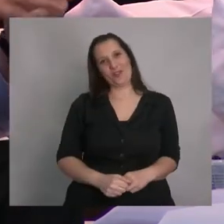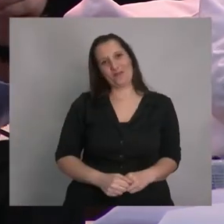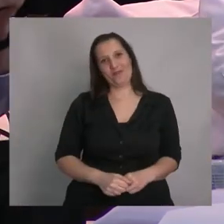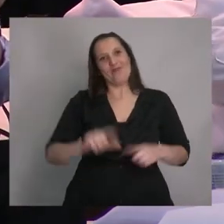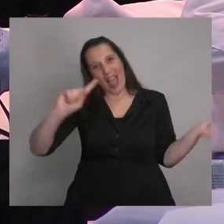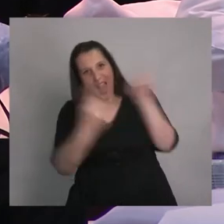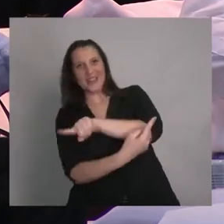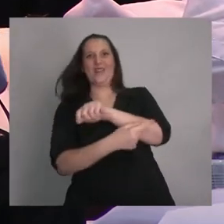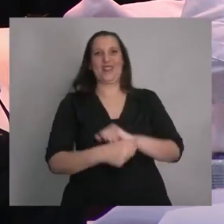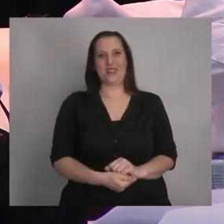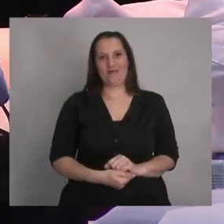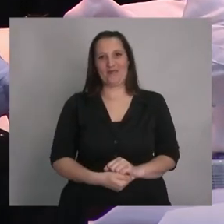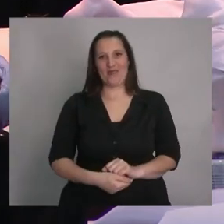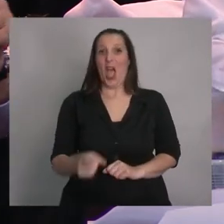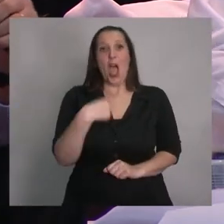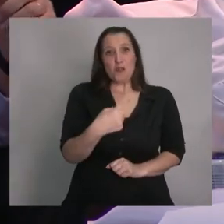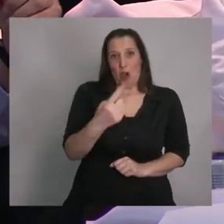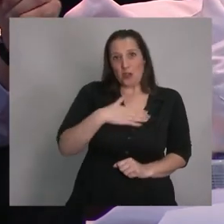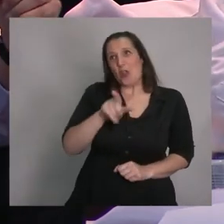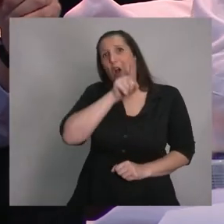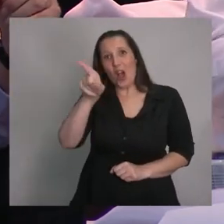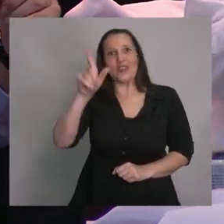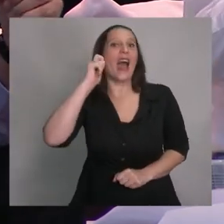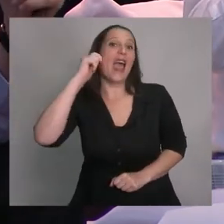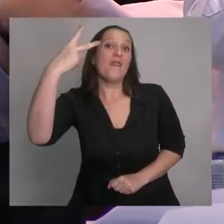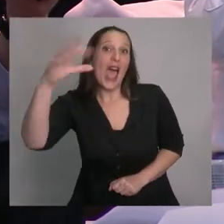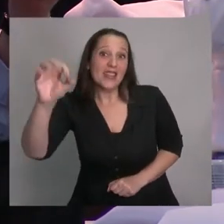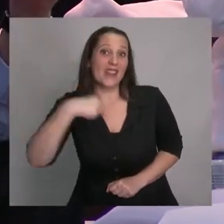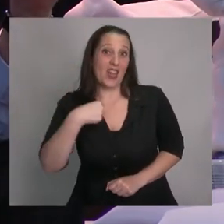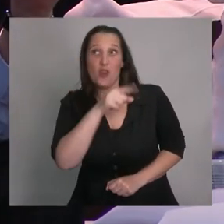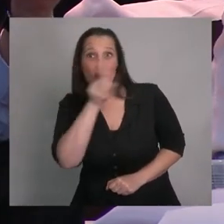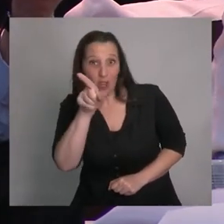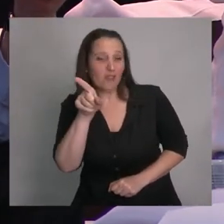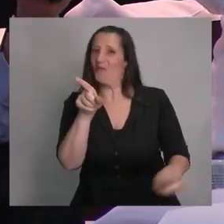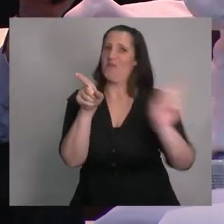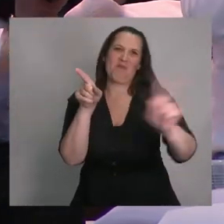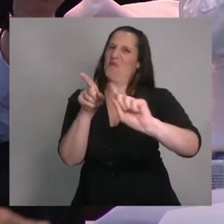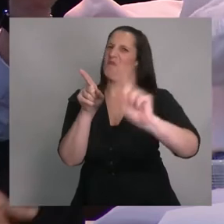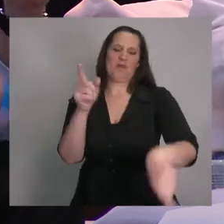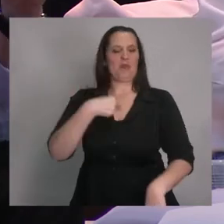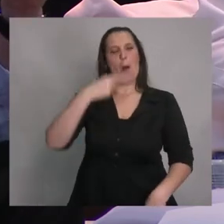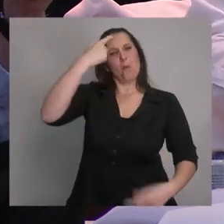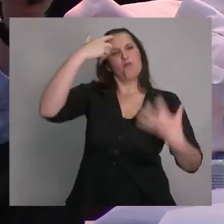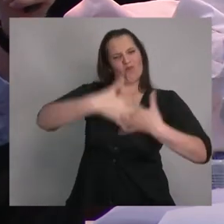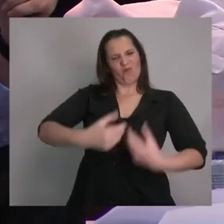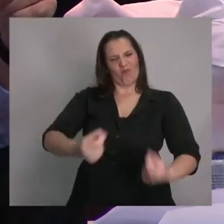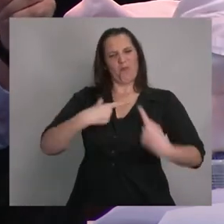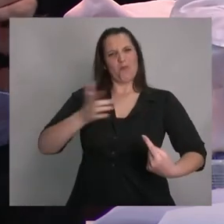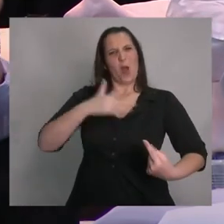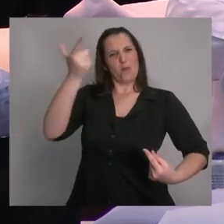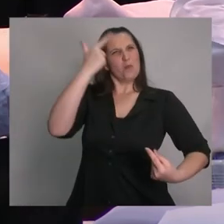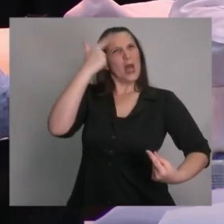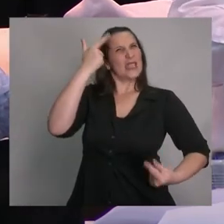no podemos ser nunca la contra cumbre del g20 porque nosotros tenemos pensamiento propio tenemos pensamiento